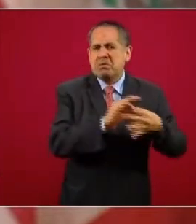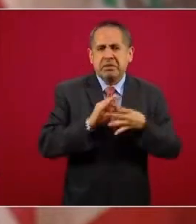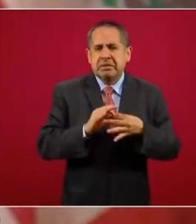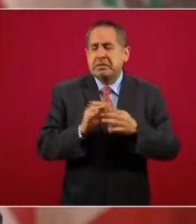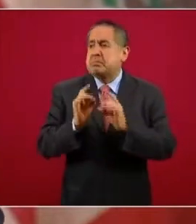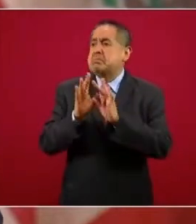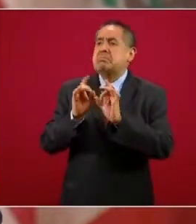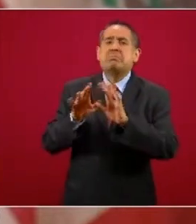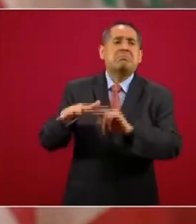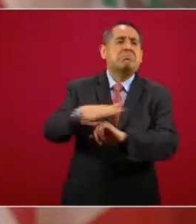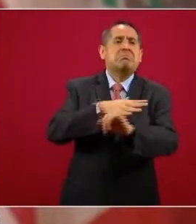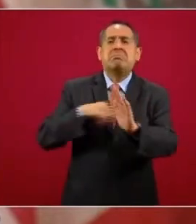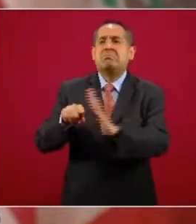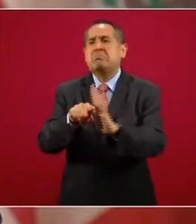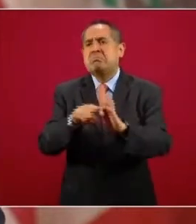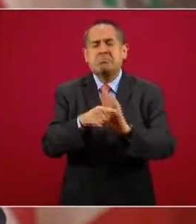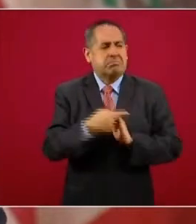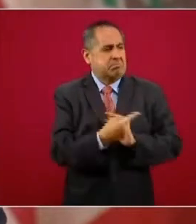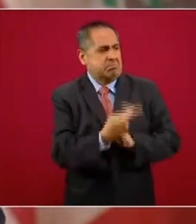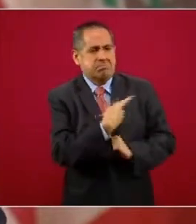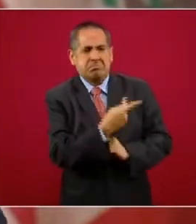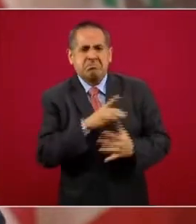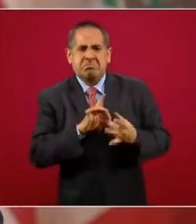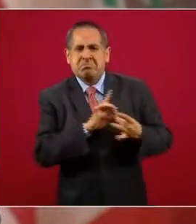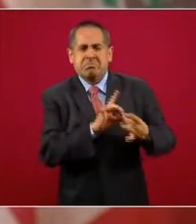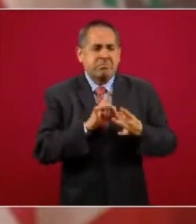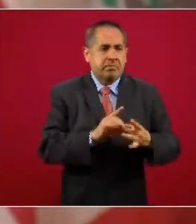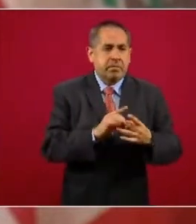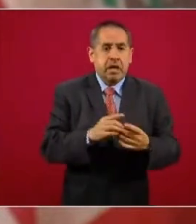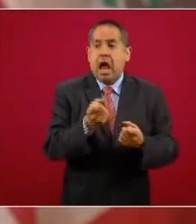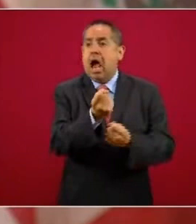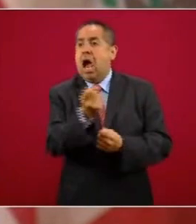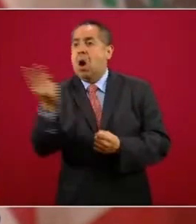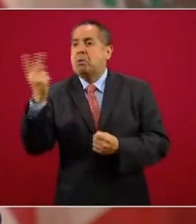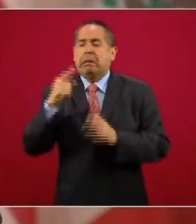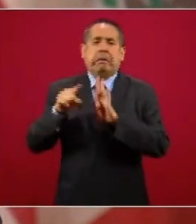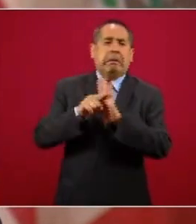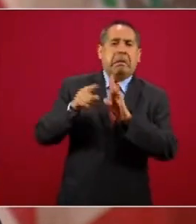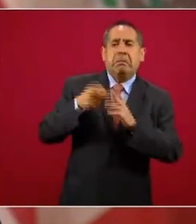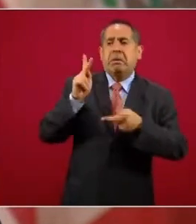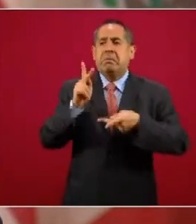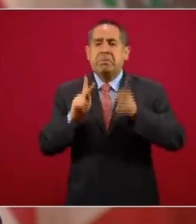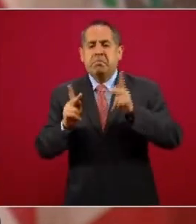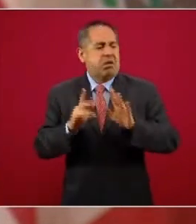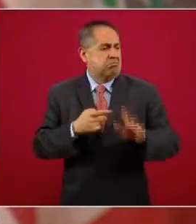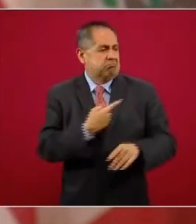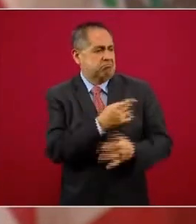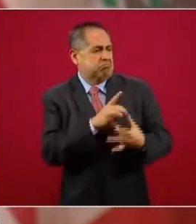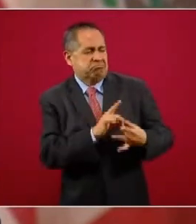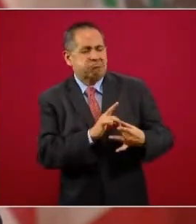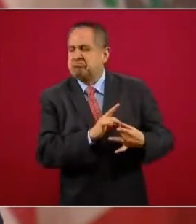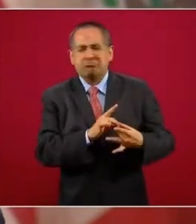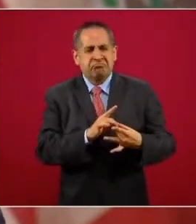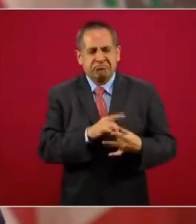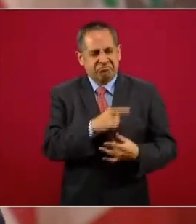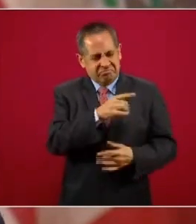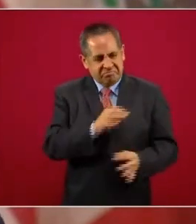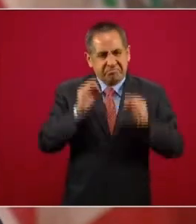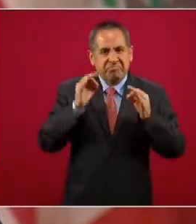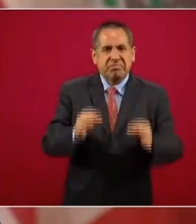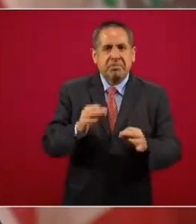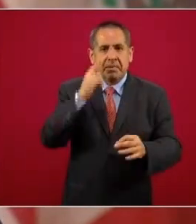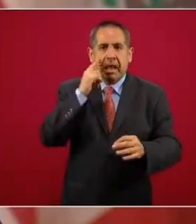adversidades y de las apuestas en contra pero creo que ya no aprendieron a apostar en contra de nosotros